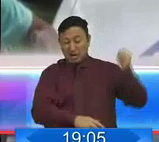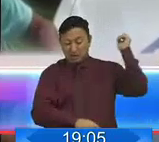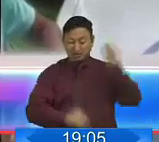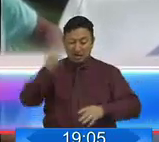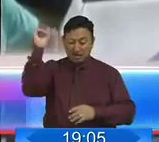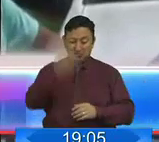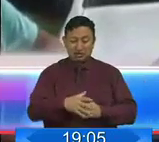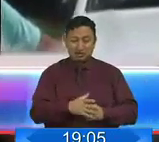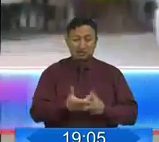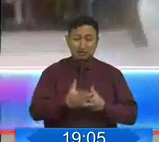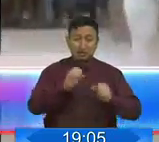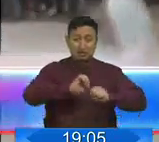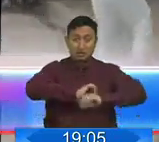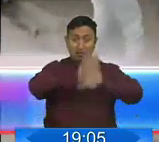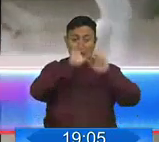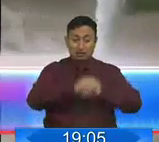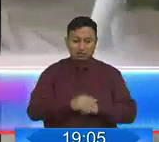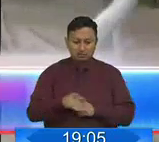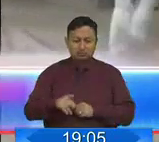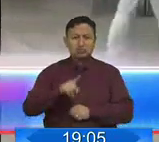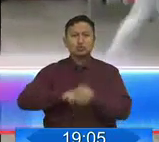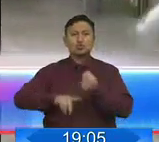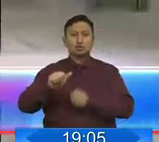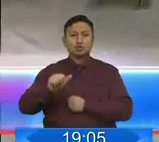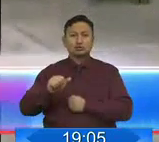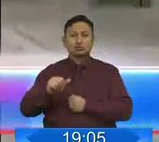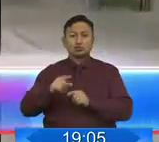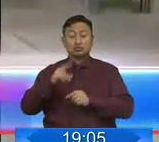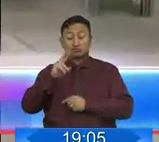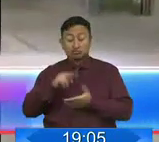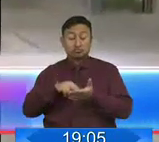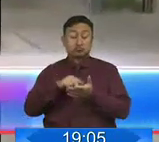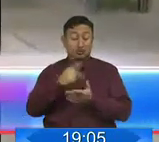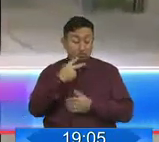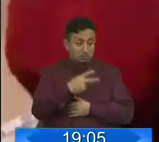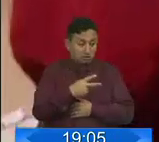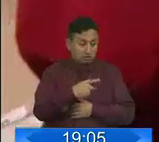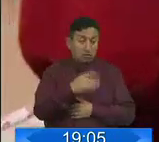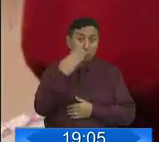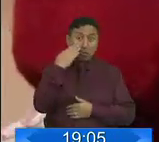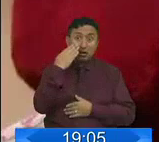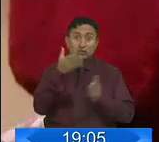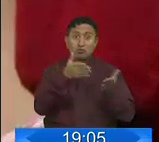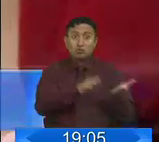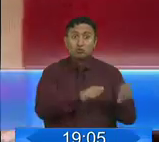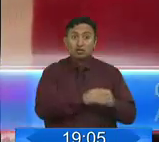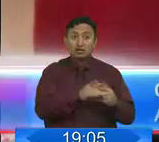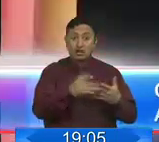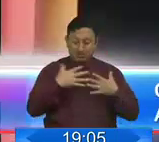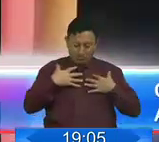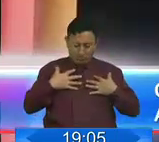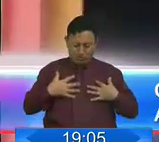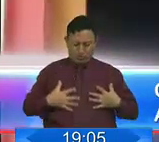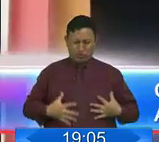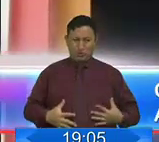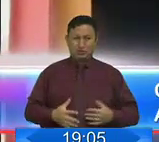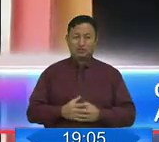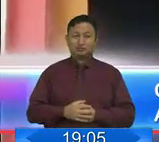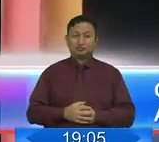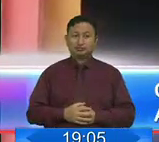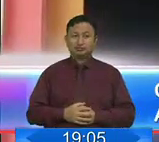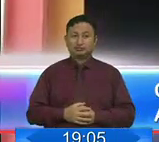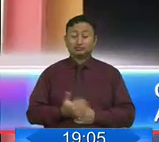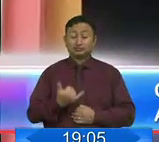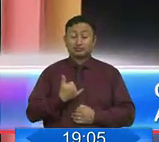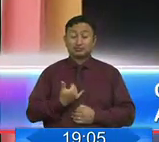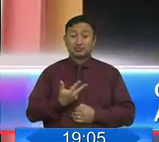en la mañana fue que el hijo se levantó y vio a la mamá tirada al piso, ensangrentada. La verdad, nos hemos levantado con